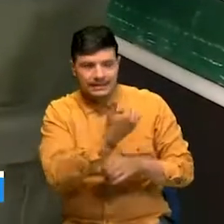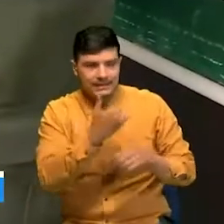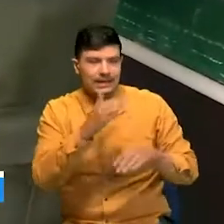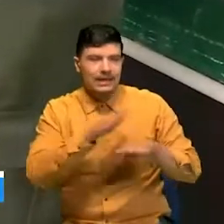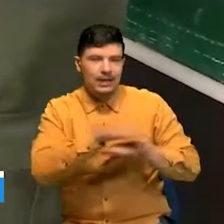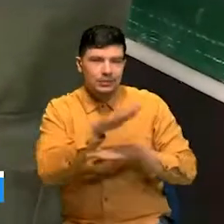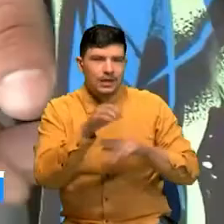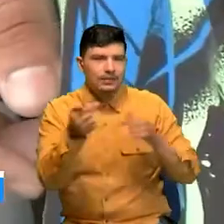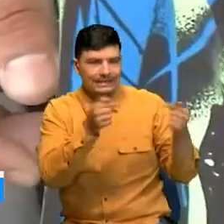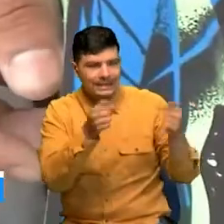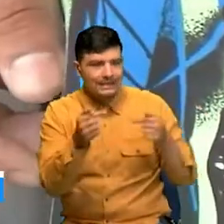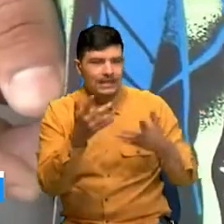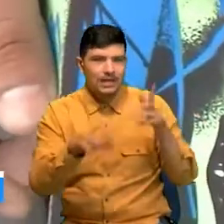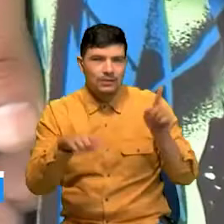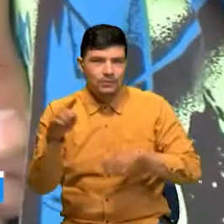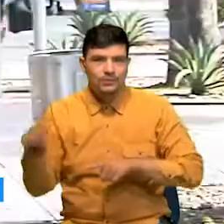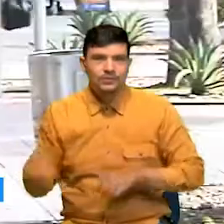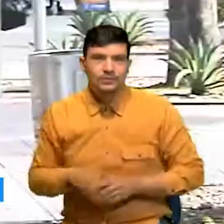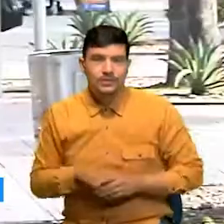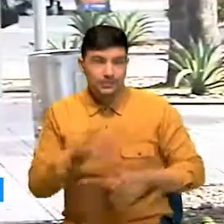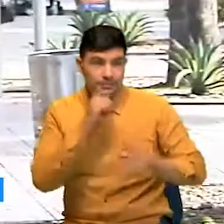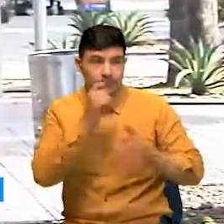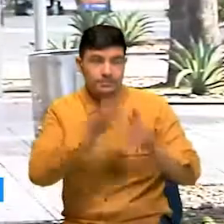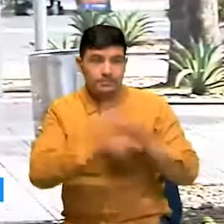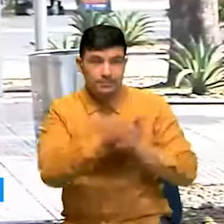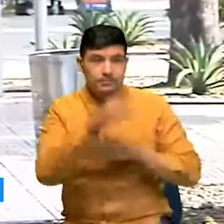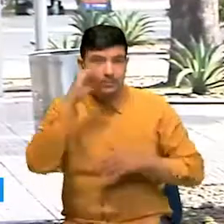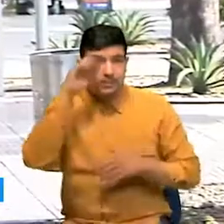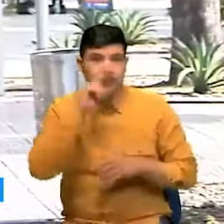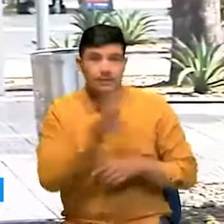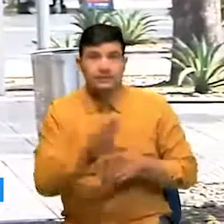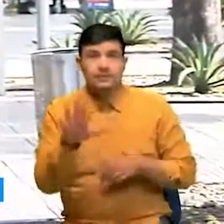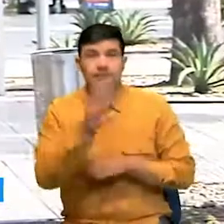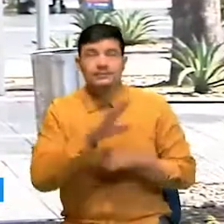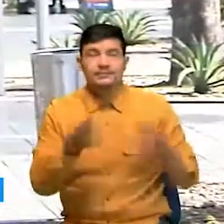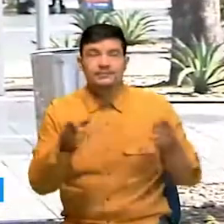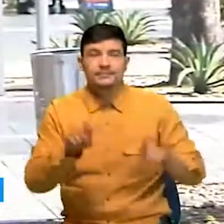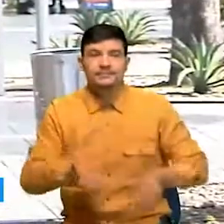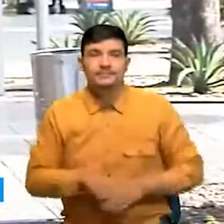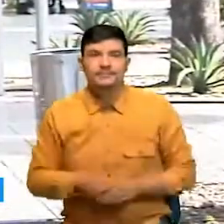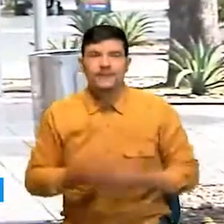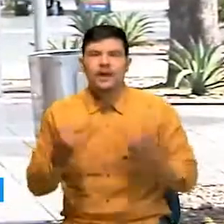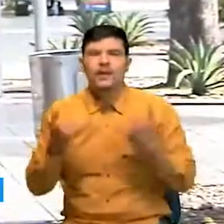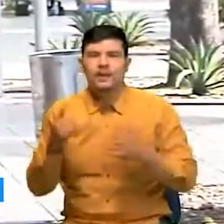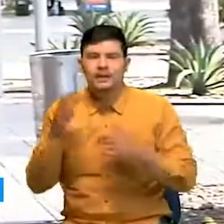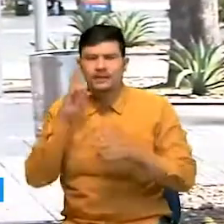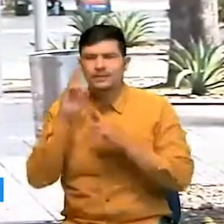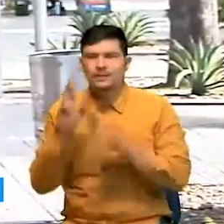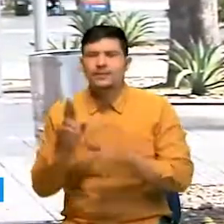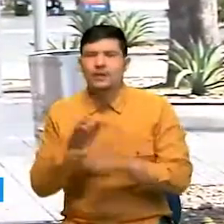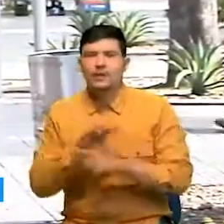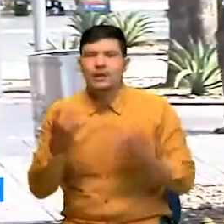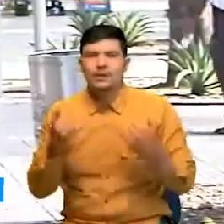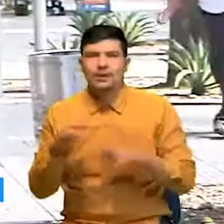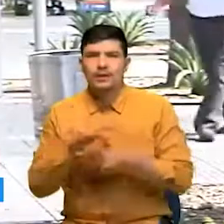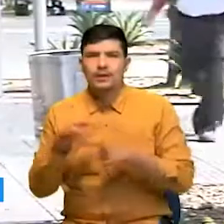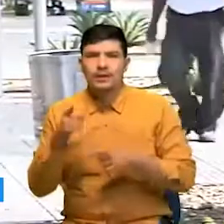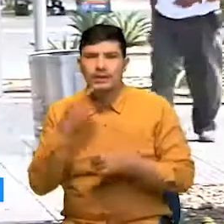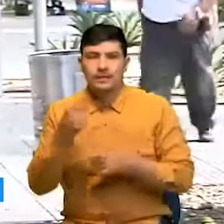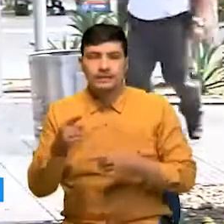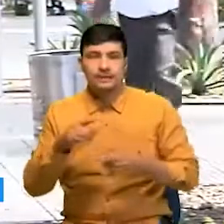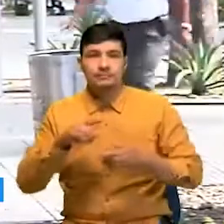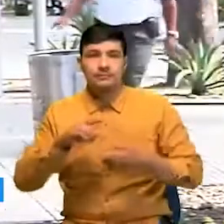castigadas en el código de policía se ha abocado algo muy importante que hoy en día no se aplica y es la llamada urbanidad de carreño